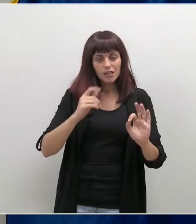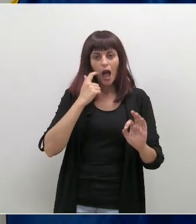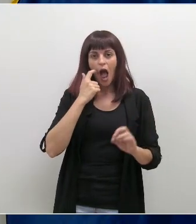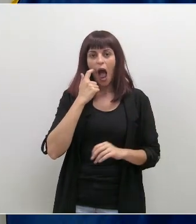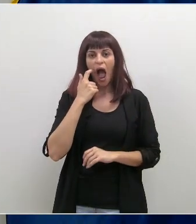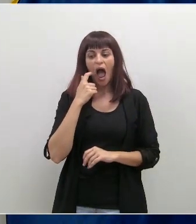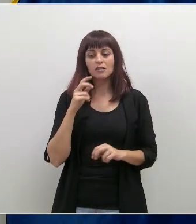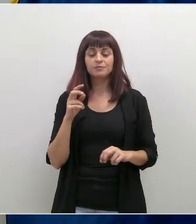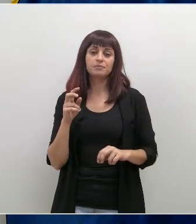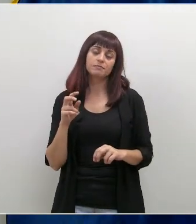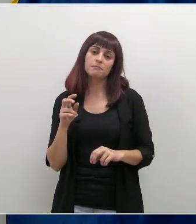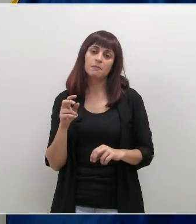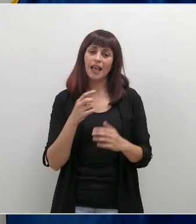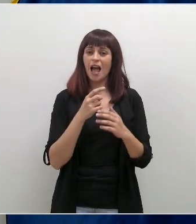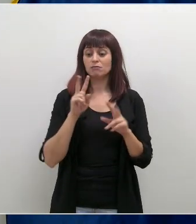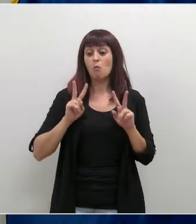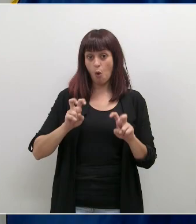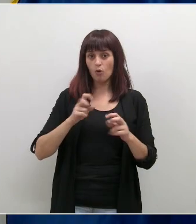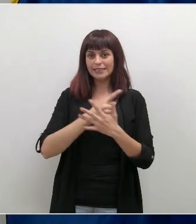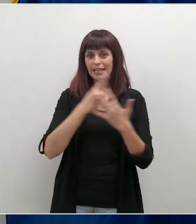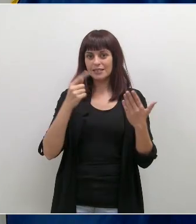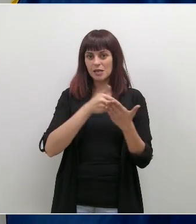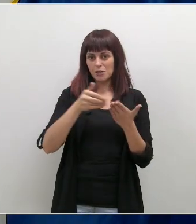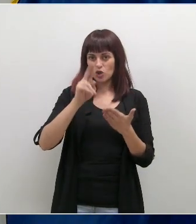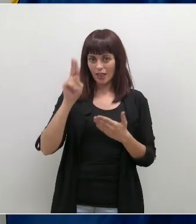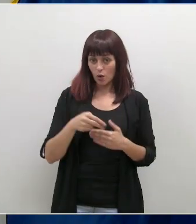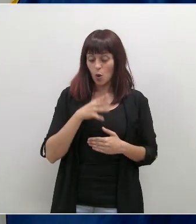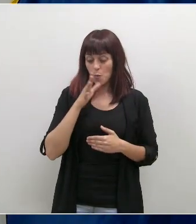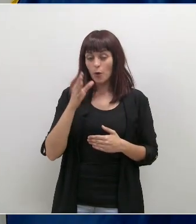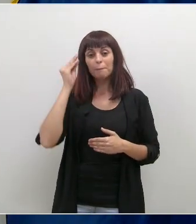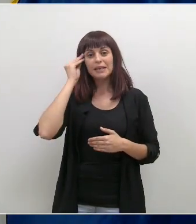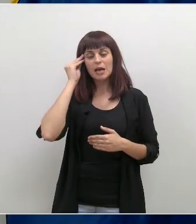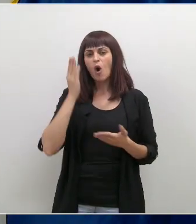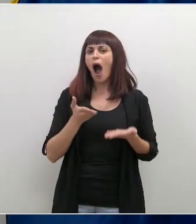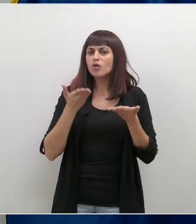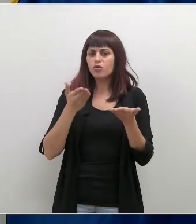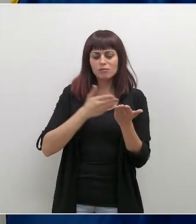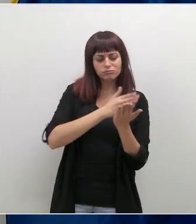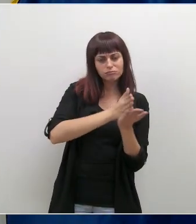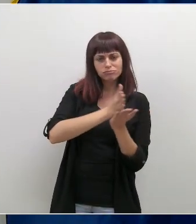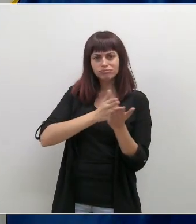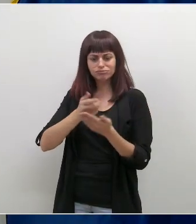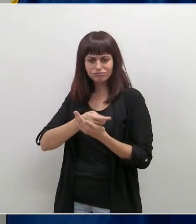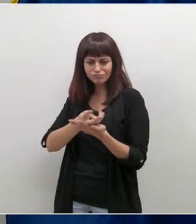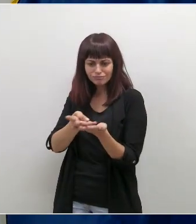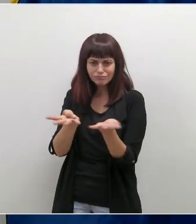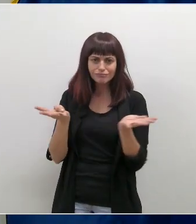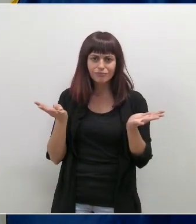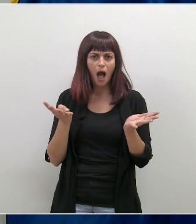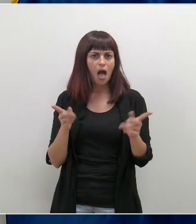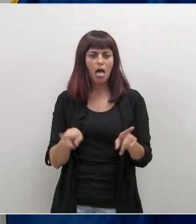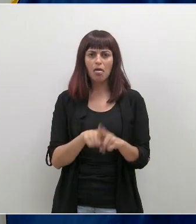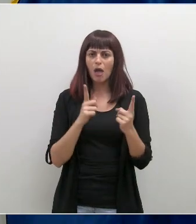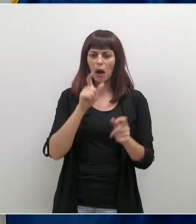en principio, como digo, con 16 millones de euros, porque entendemos que es una ayuda de amplio espectro que tiene que llegar a todas las clases medias, a